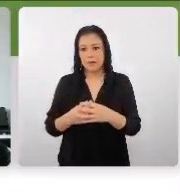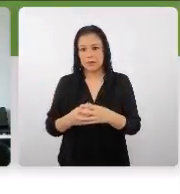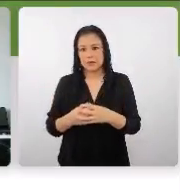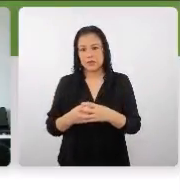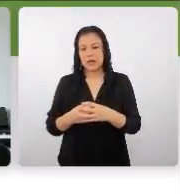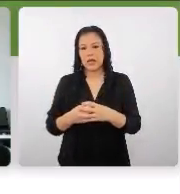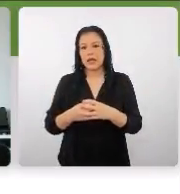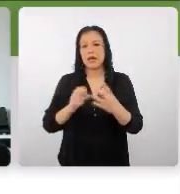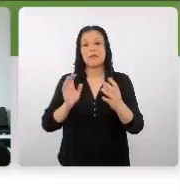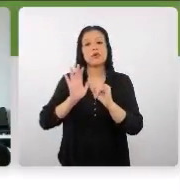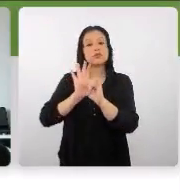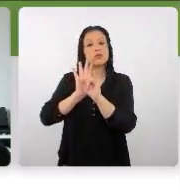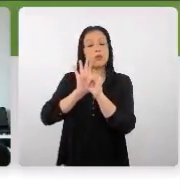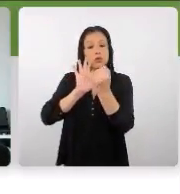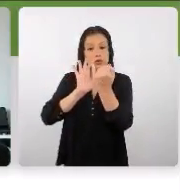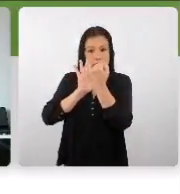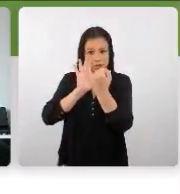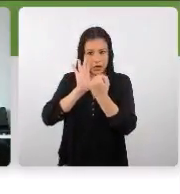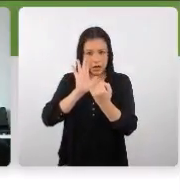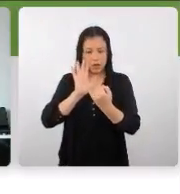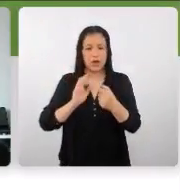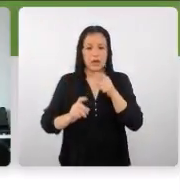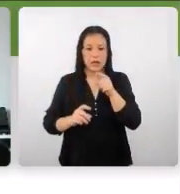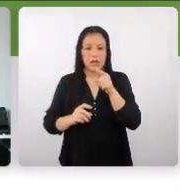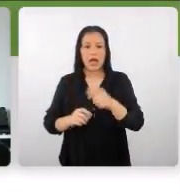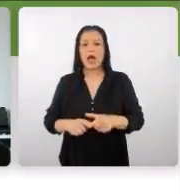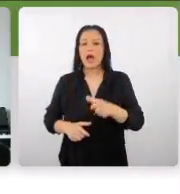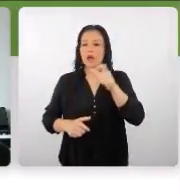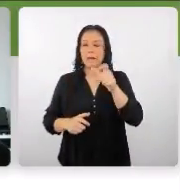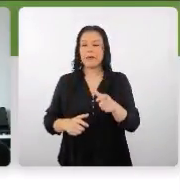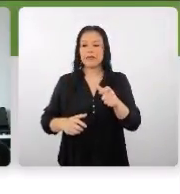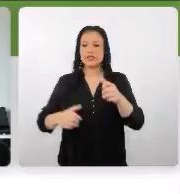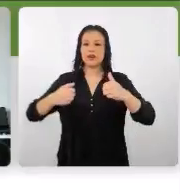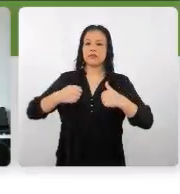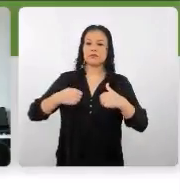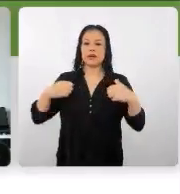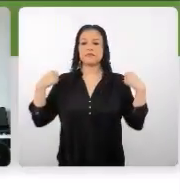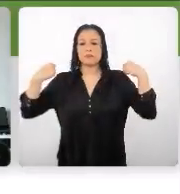hemos ilustrado de manera gráfica a un vacacionista inglés